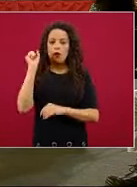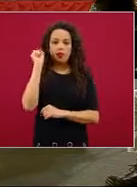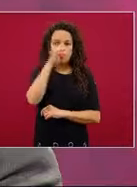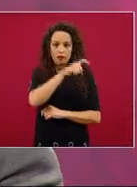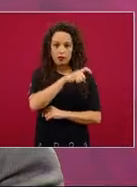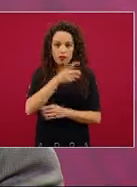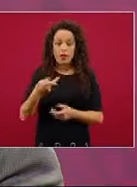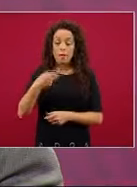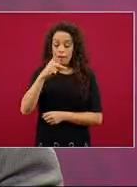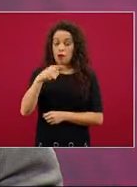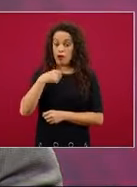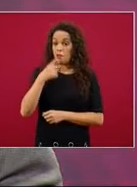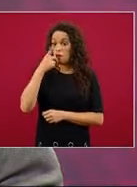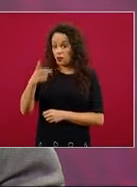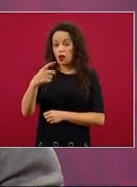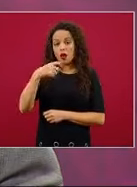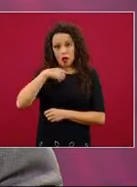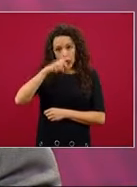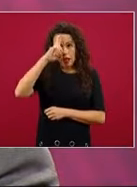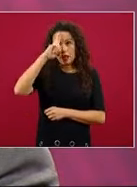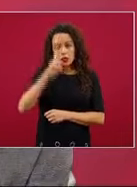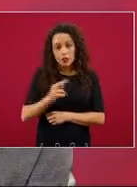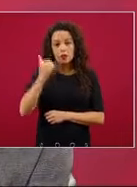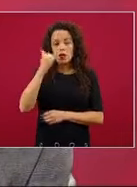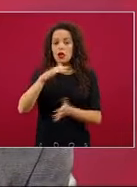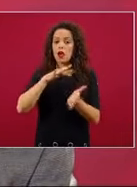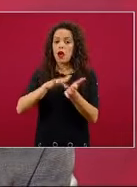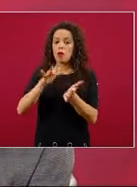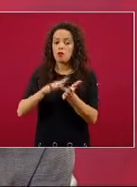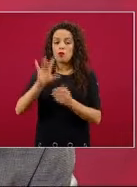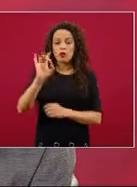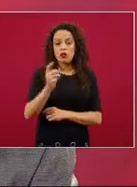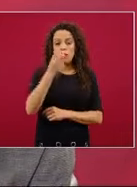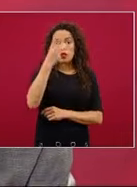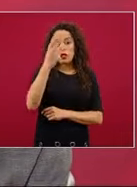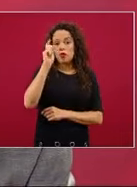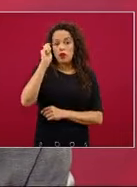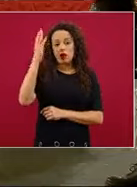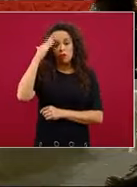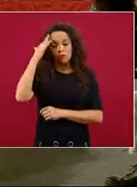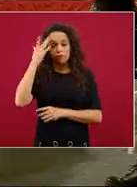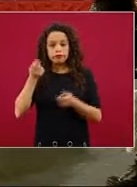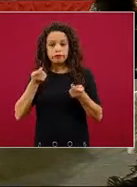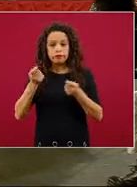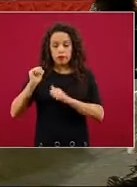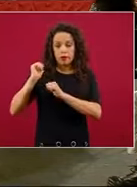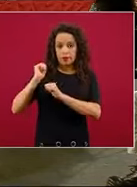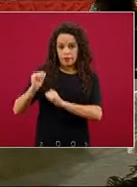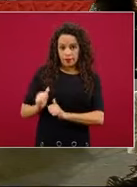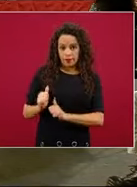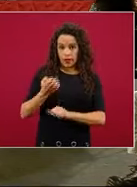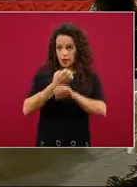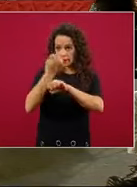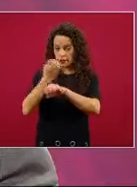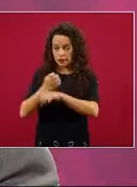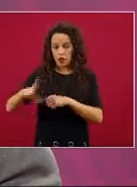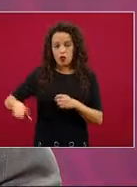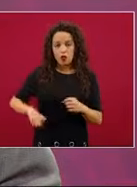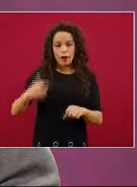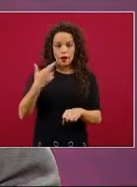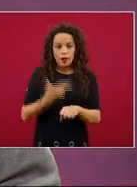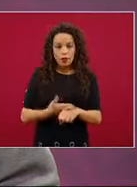y apoyamos a los 32 titulares de los poderes ejecutivos de los estados, los gobernadores, la gobernadora, la